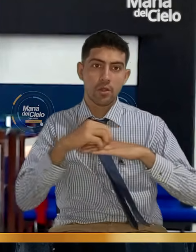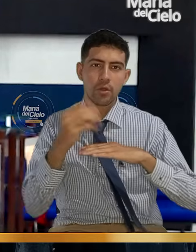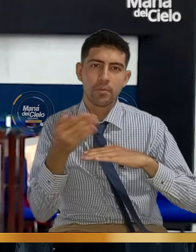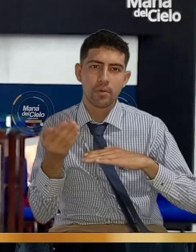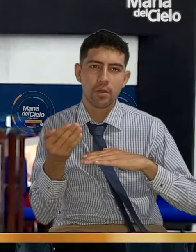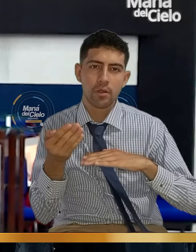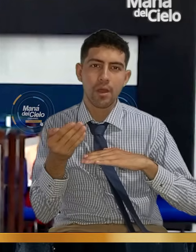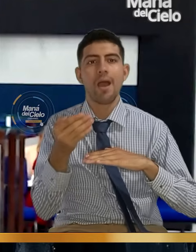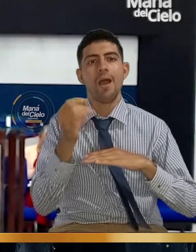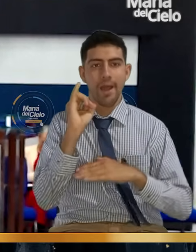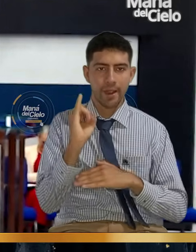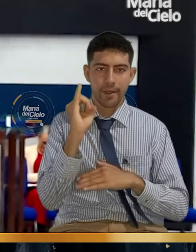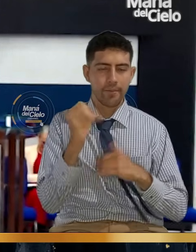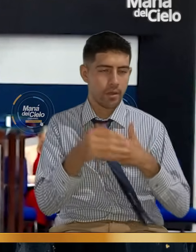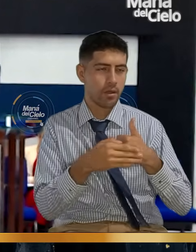es la capital